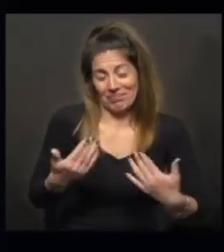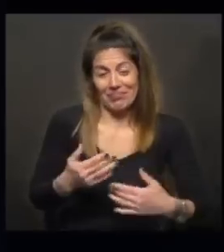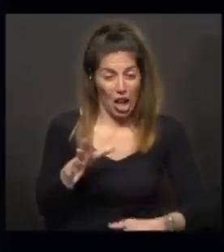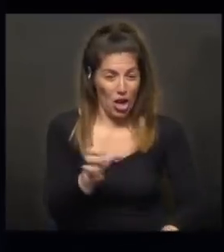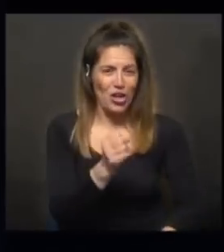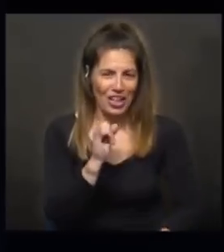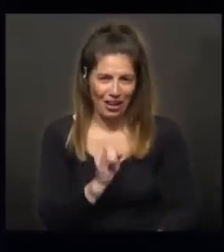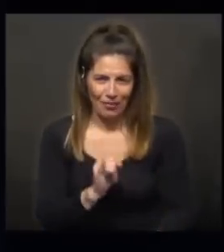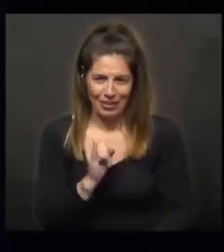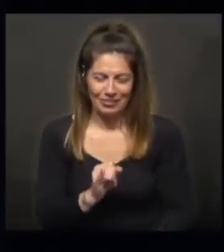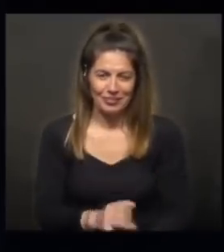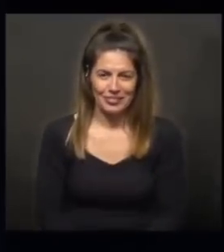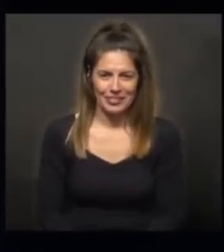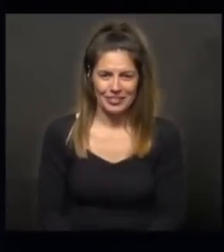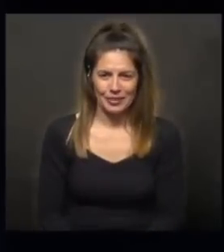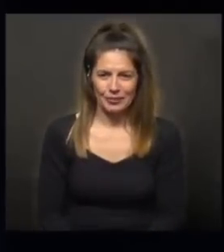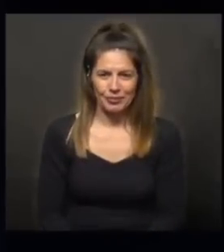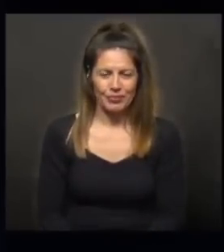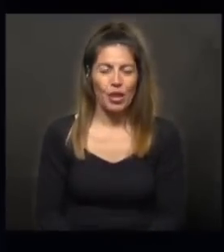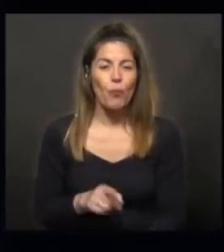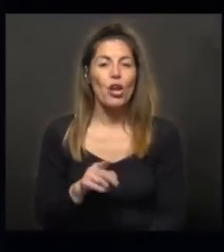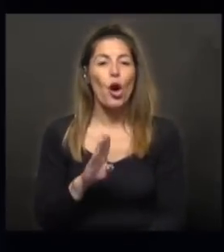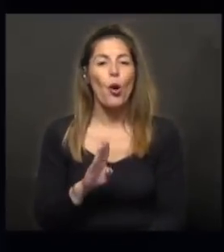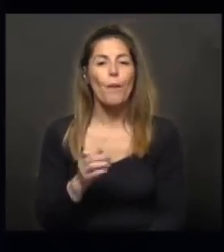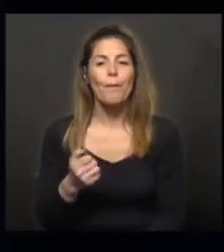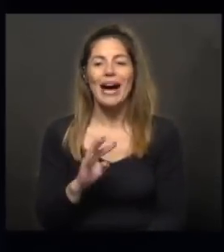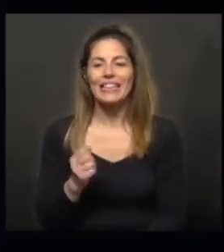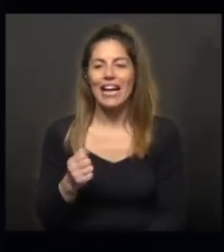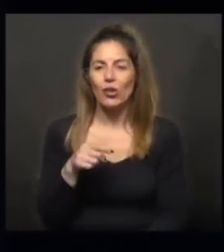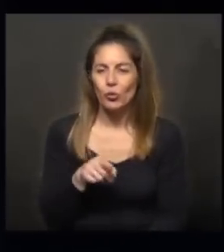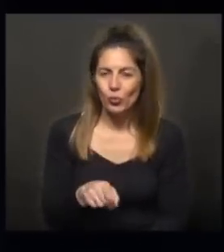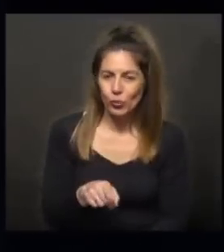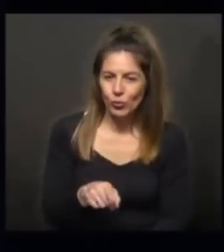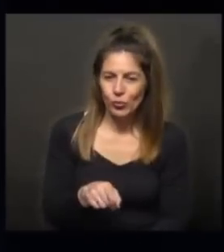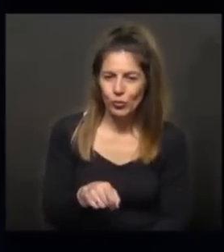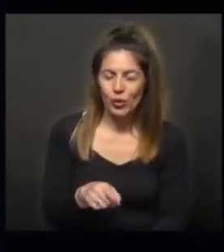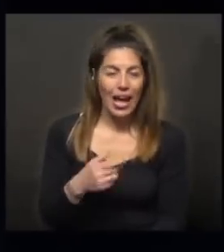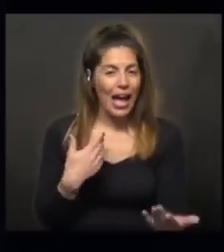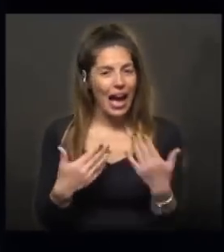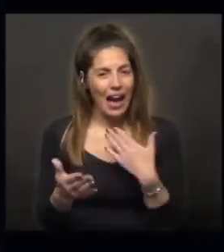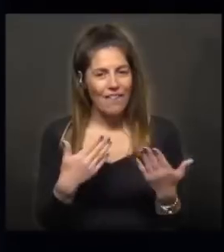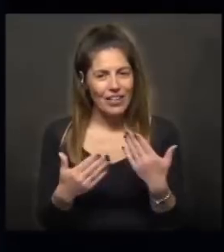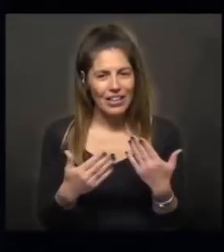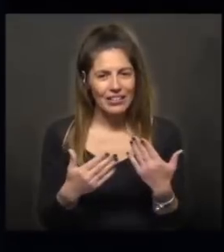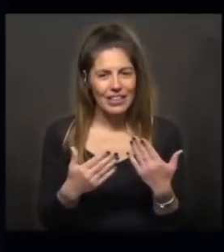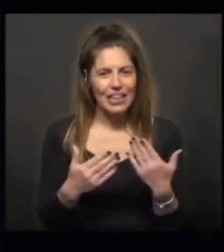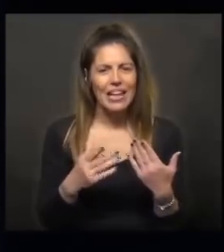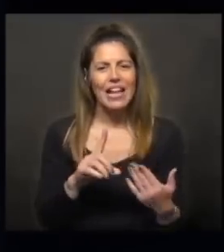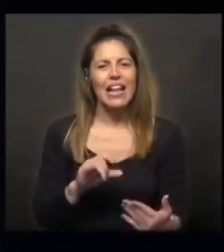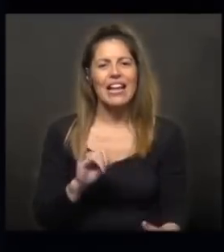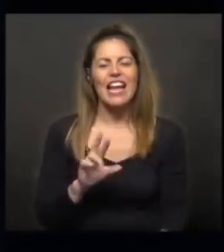lograba bueno pata tú este tú me hablaste de Nancy basebaselo